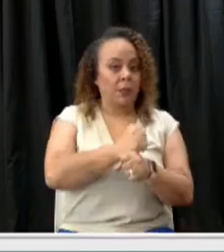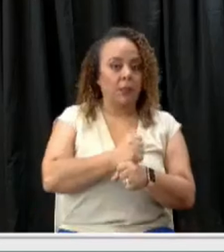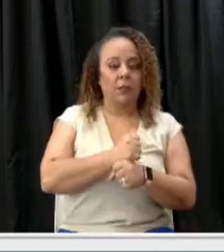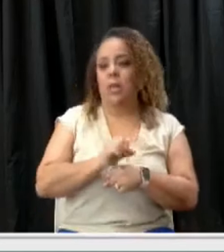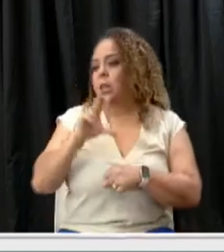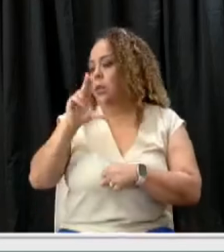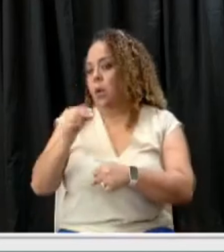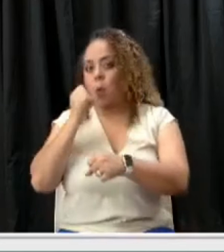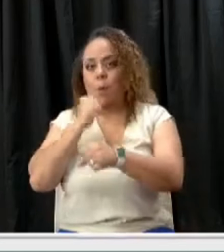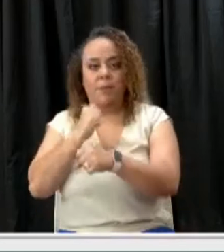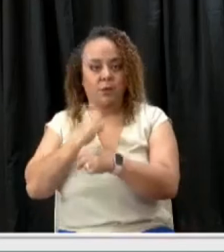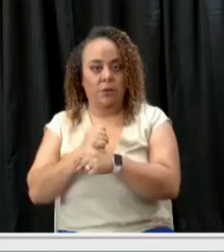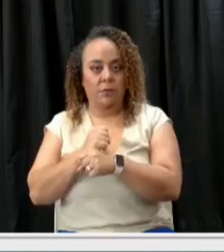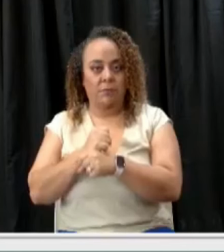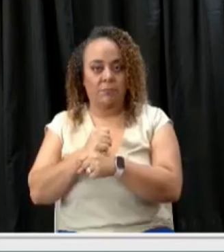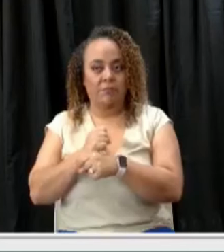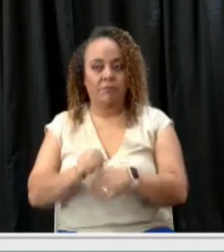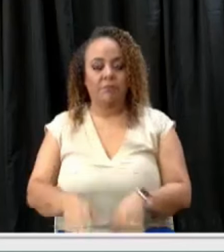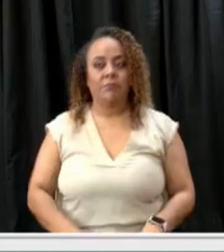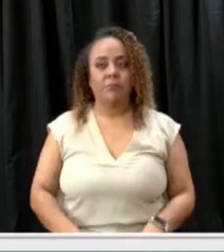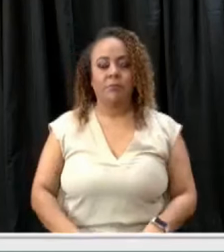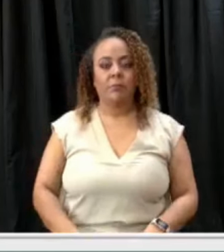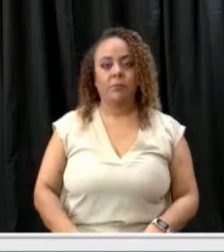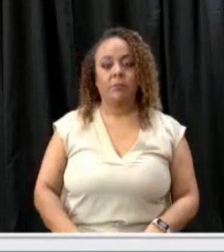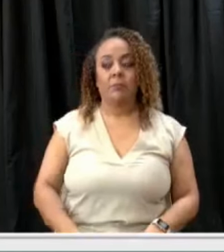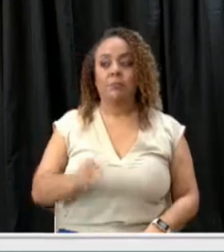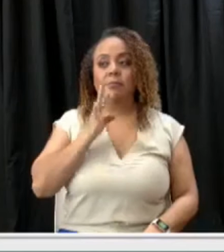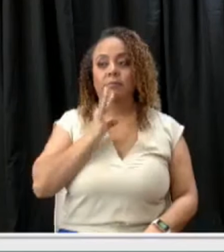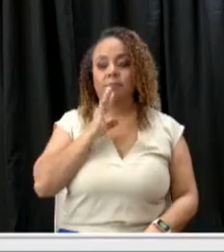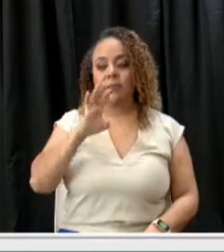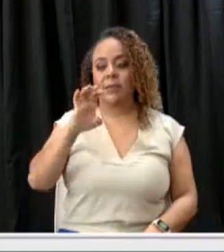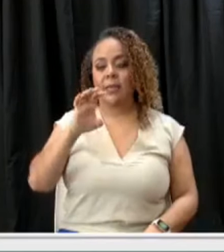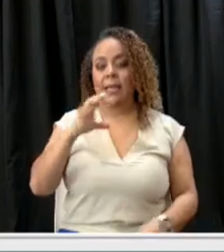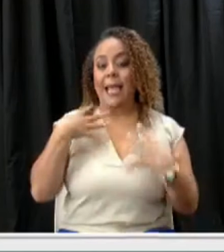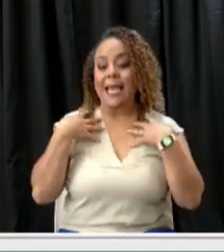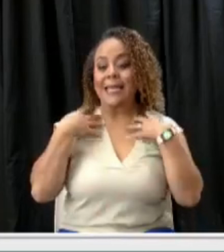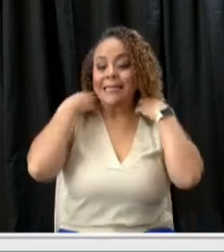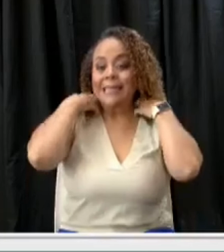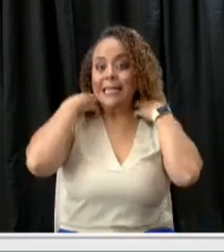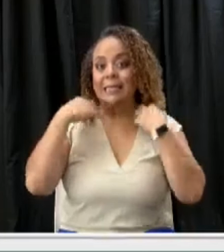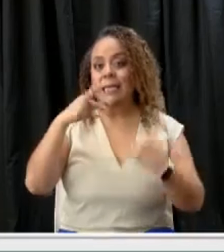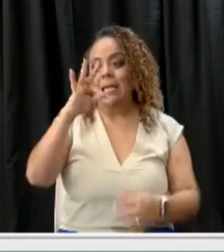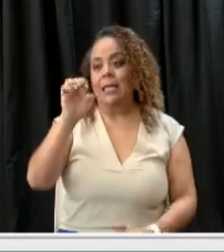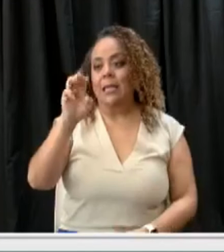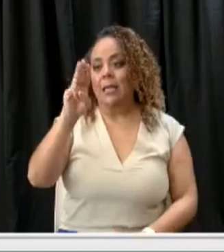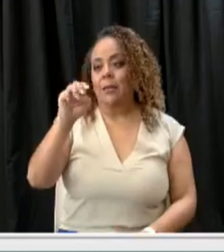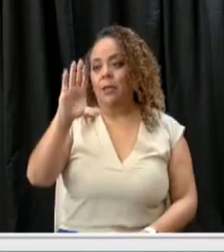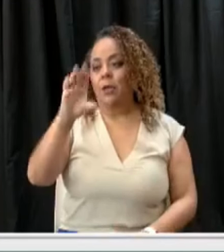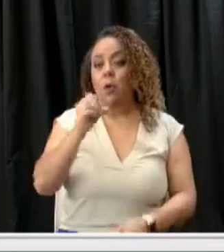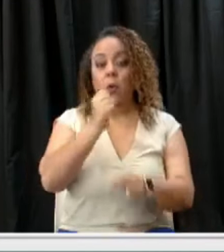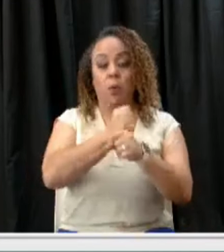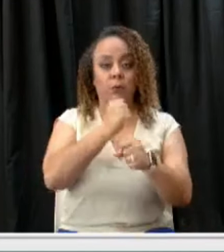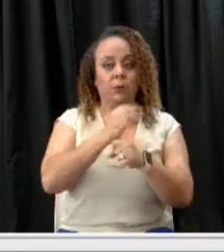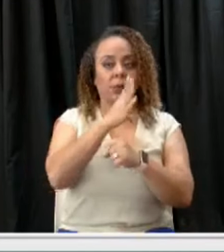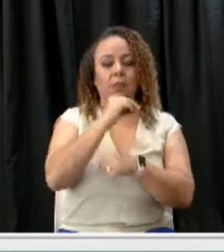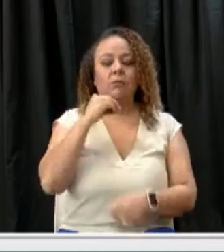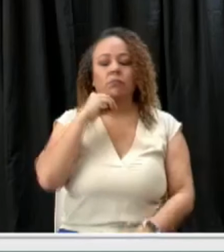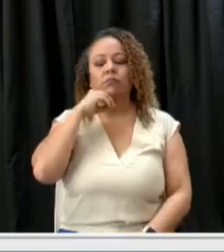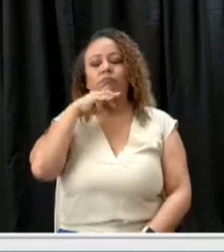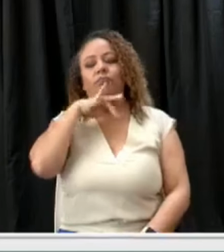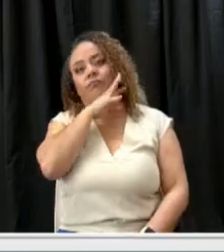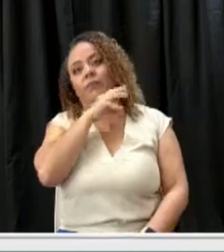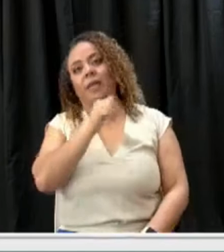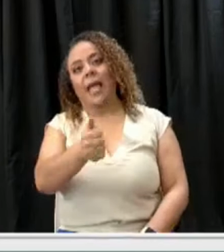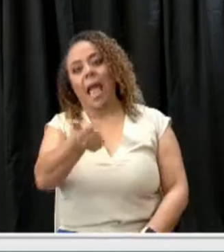ocupacionales. Y nos hablas sobre el estrés térmico ocupacional y la contaminación de